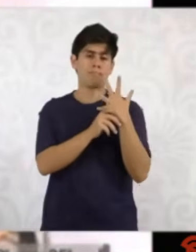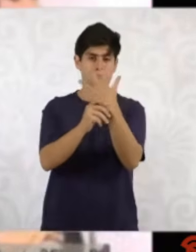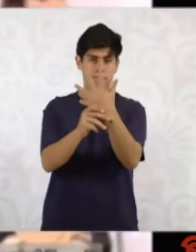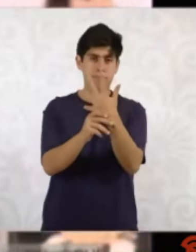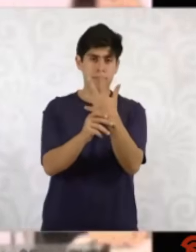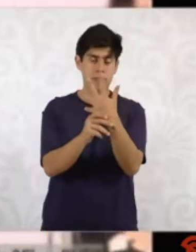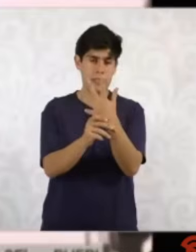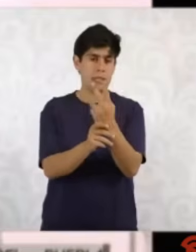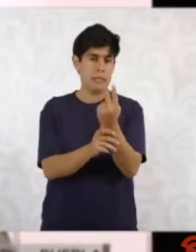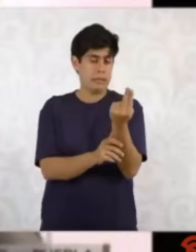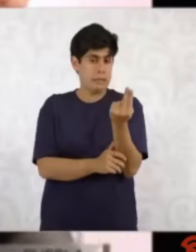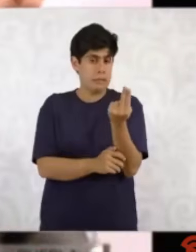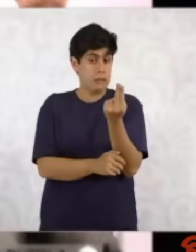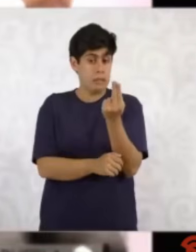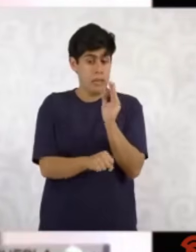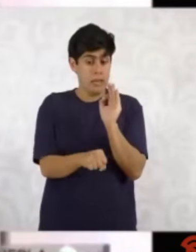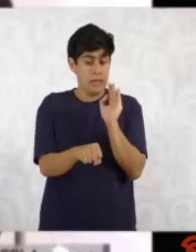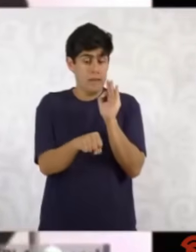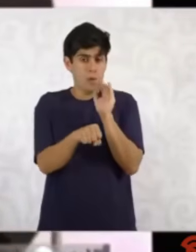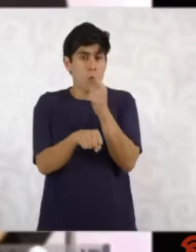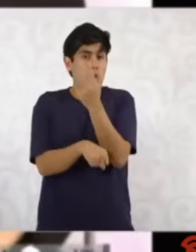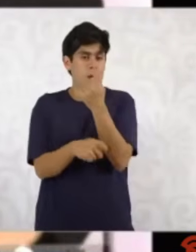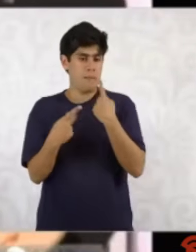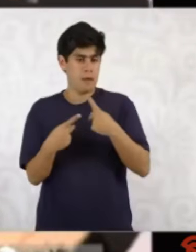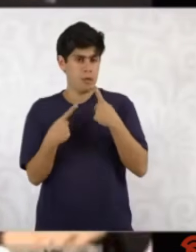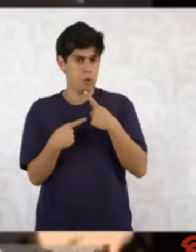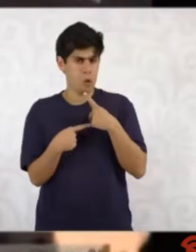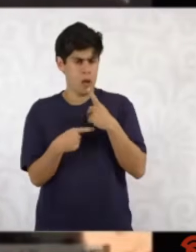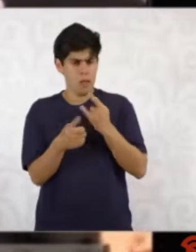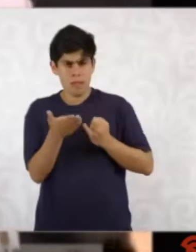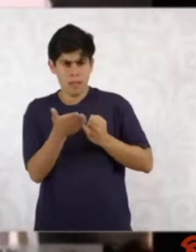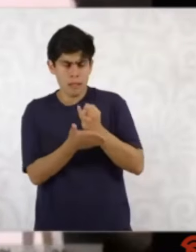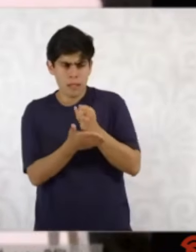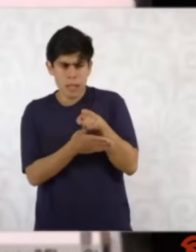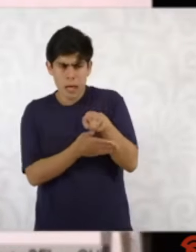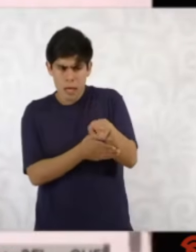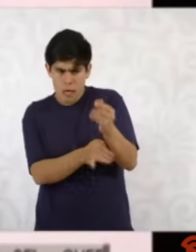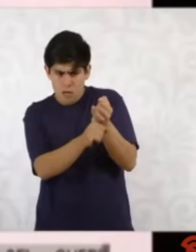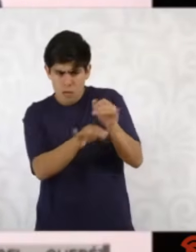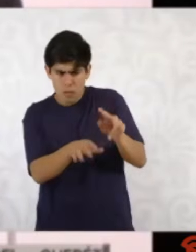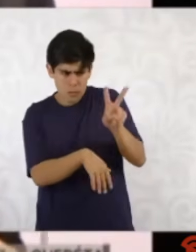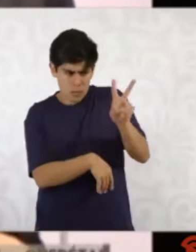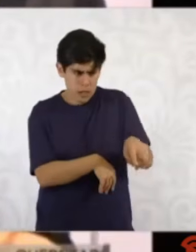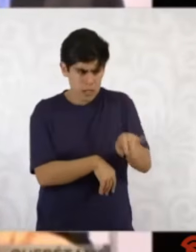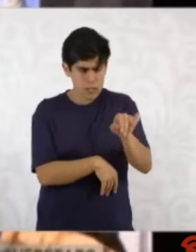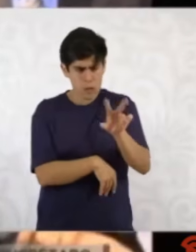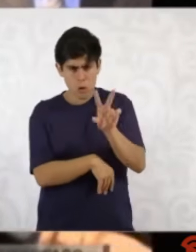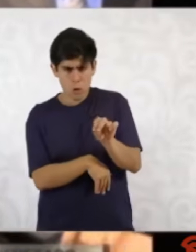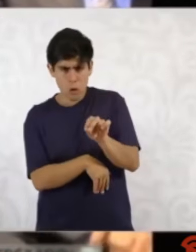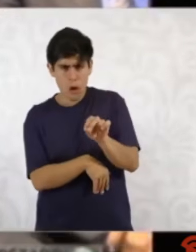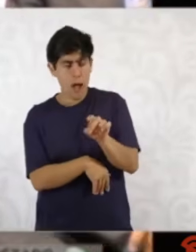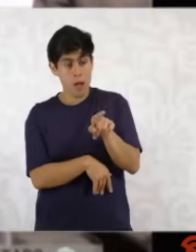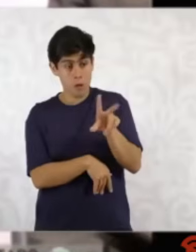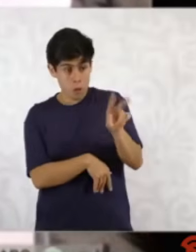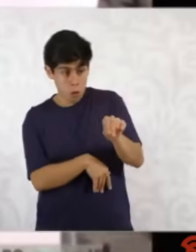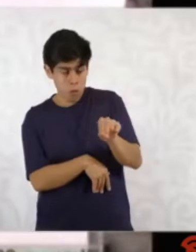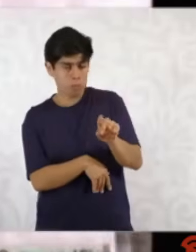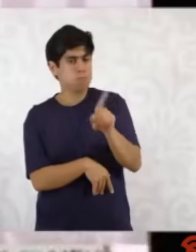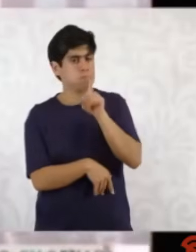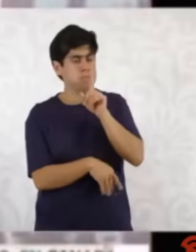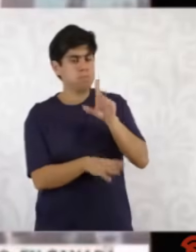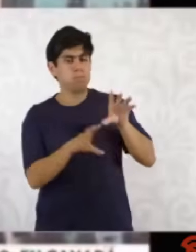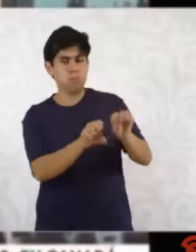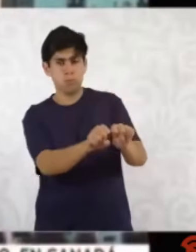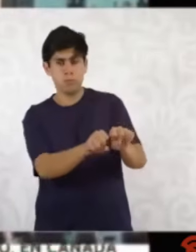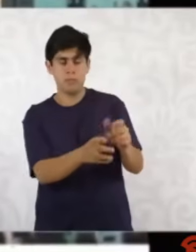de audiencia el poder de decidir si sí hay o no una información veraz, en lugar de que sean los datos